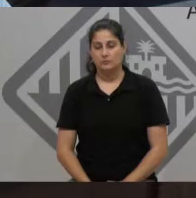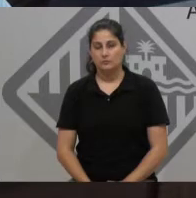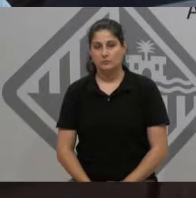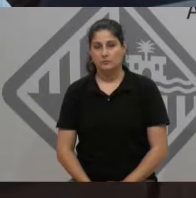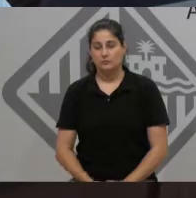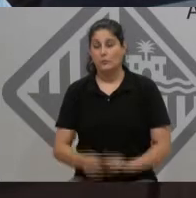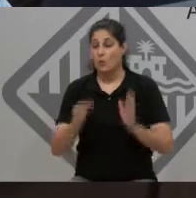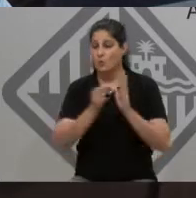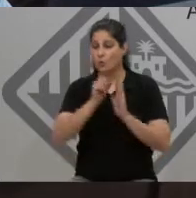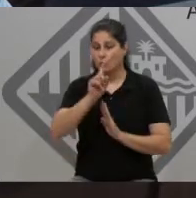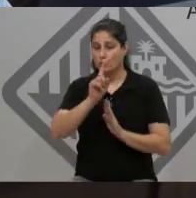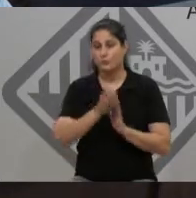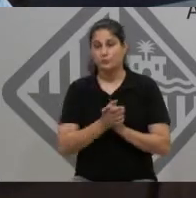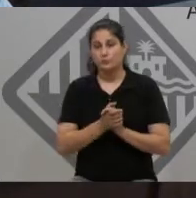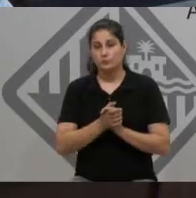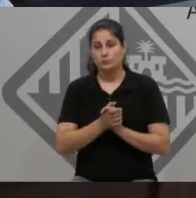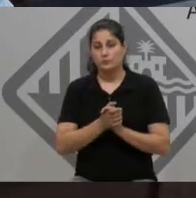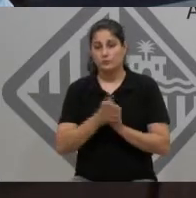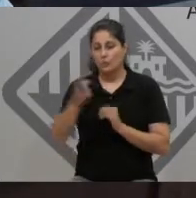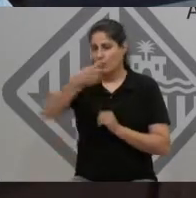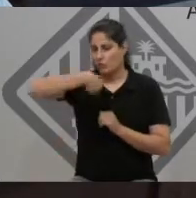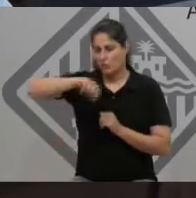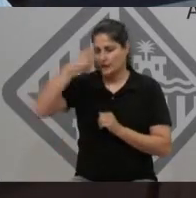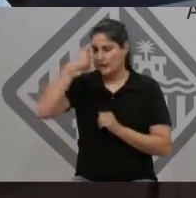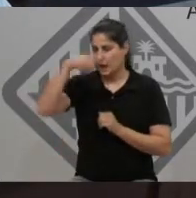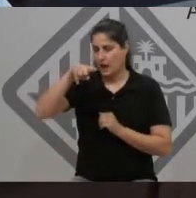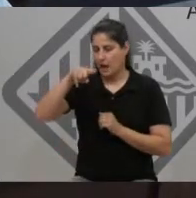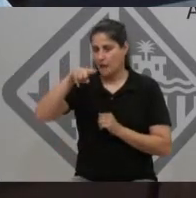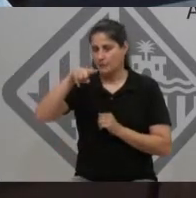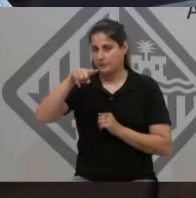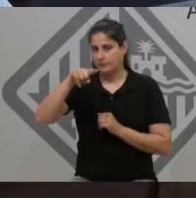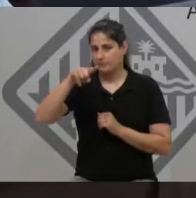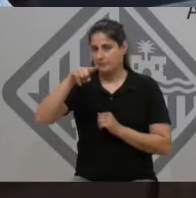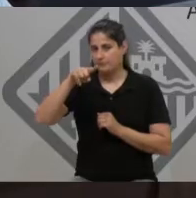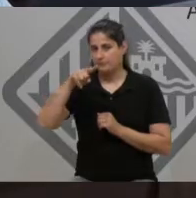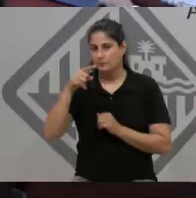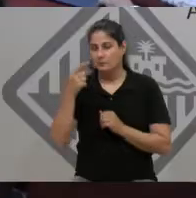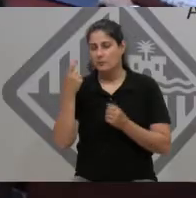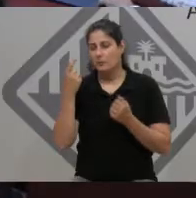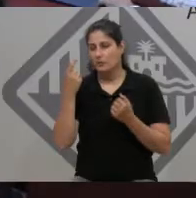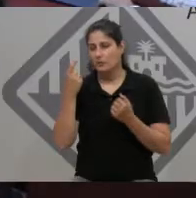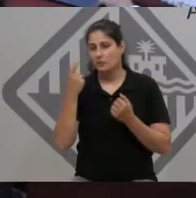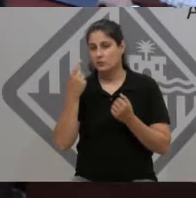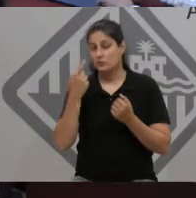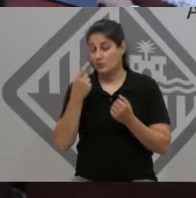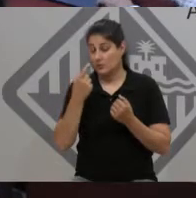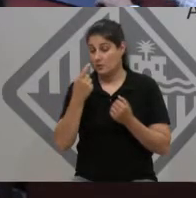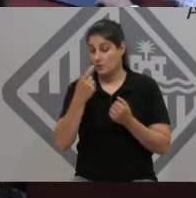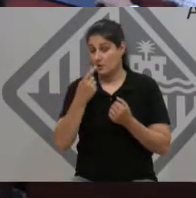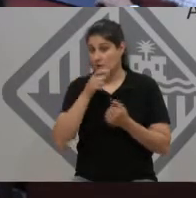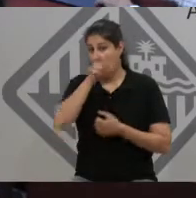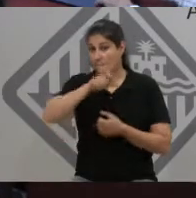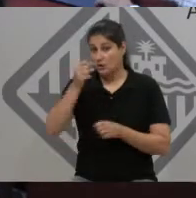en el punto 1, y todos somos conscientes de la falta de efectivos, tanto en nuestro cuerpo de la